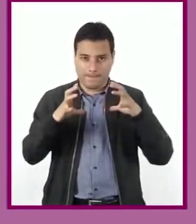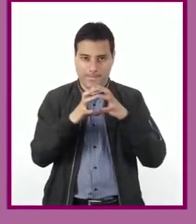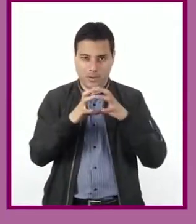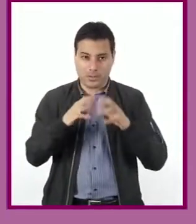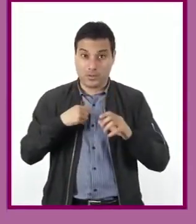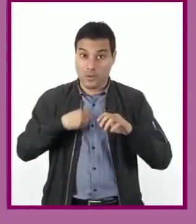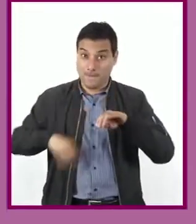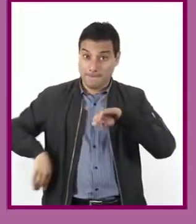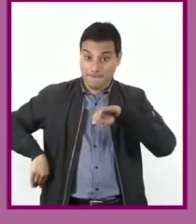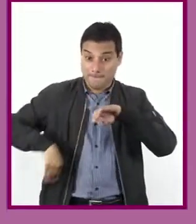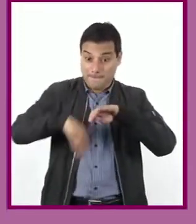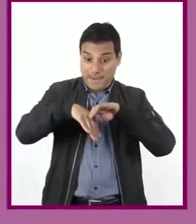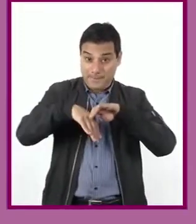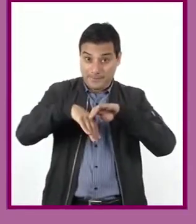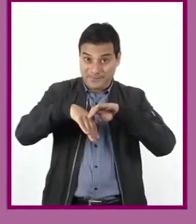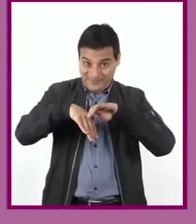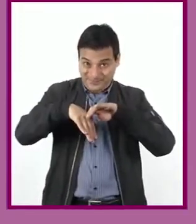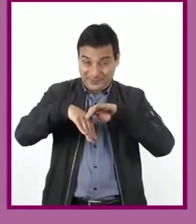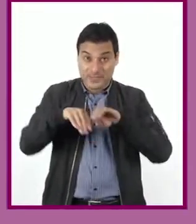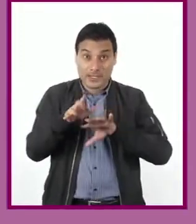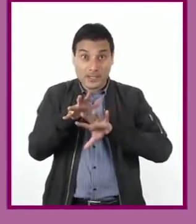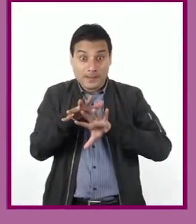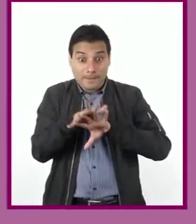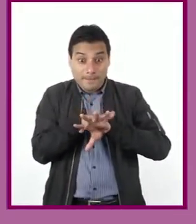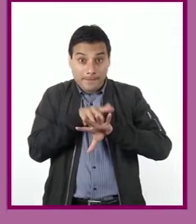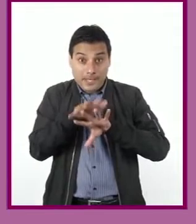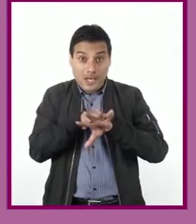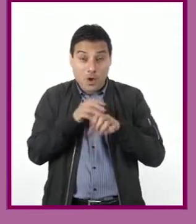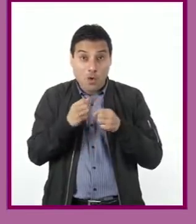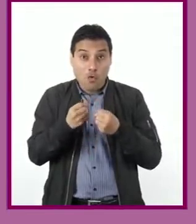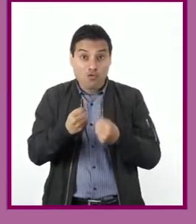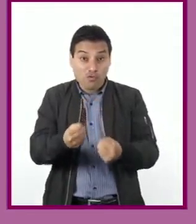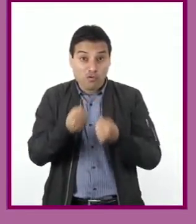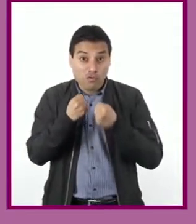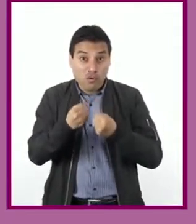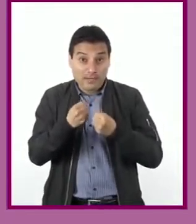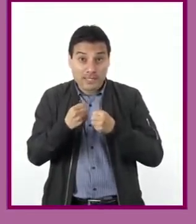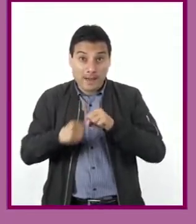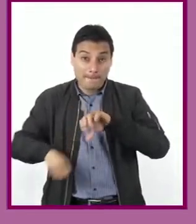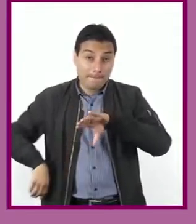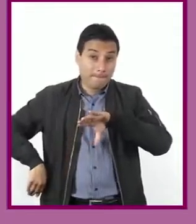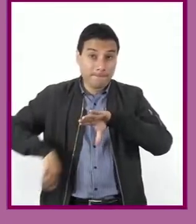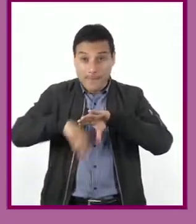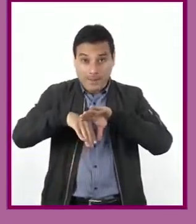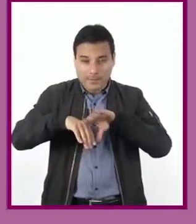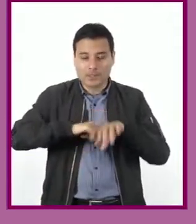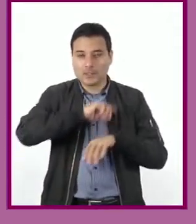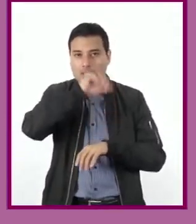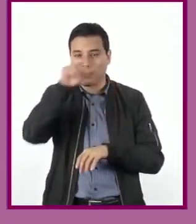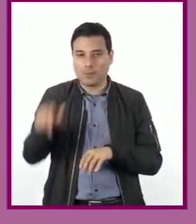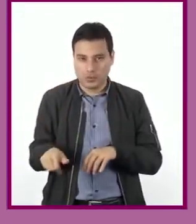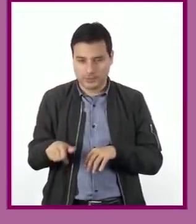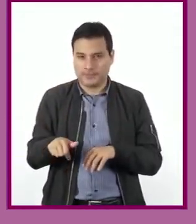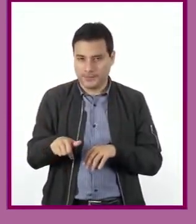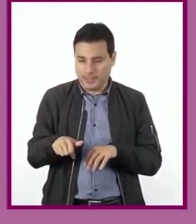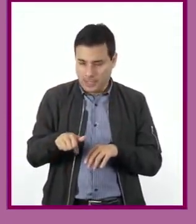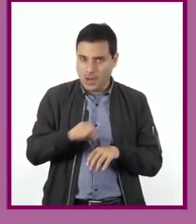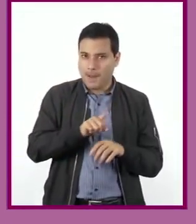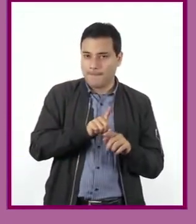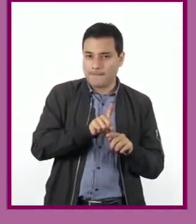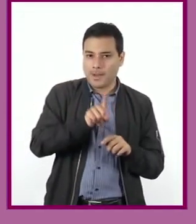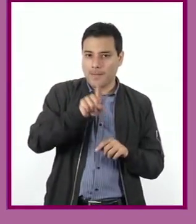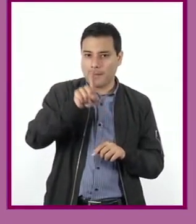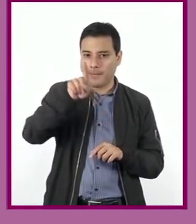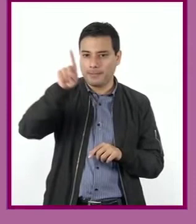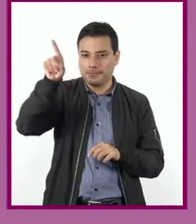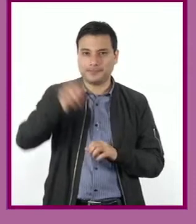golpe, la fuerza entre el pie y la pelota solo se manifiesta durante el tiempo en que están en contacto.